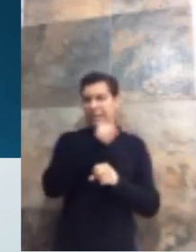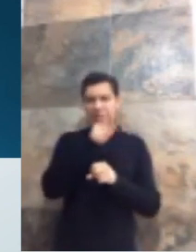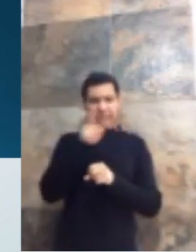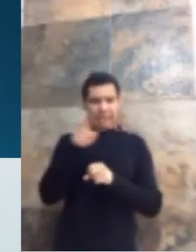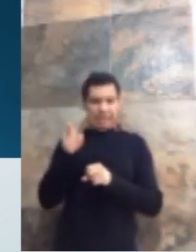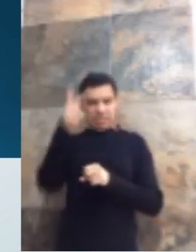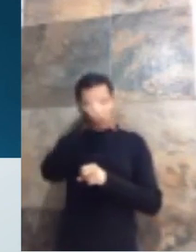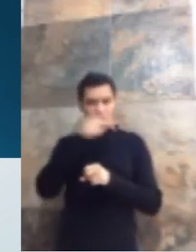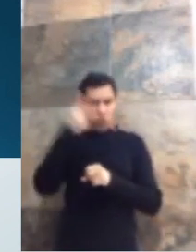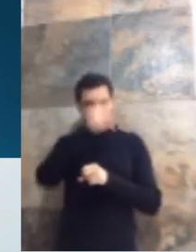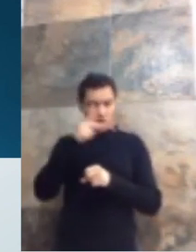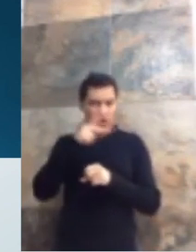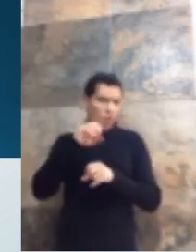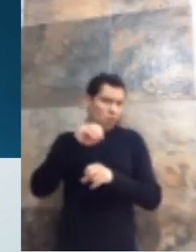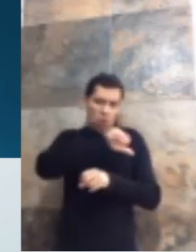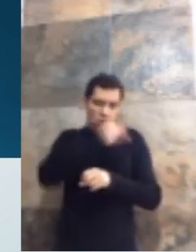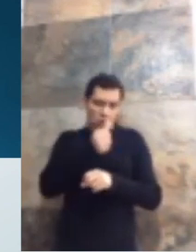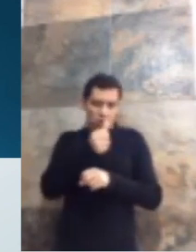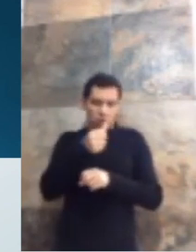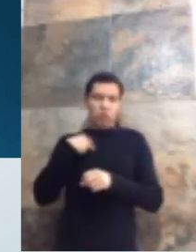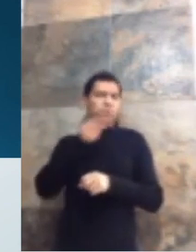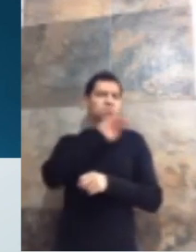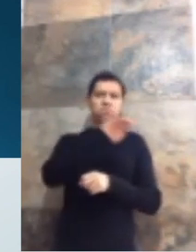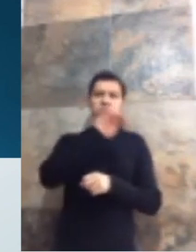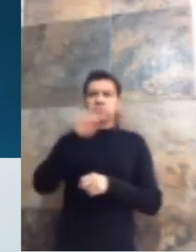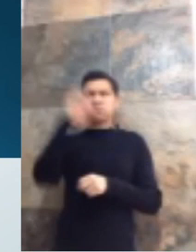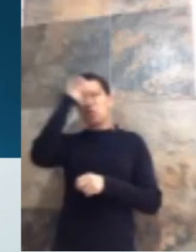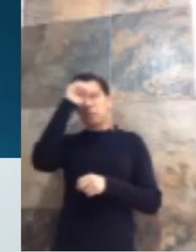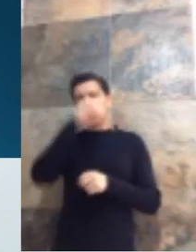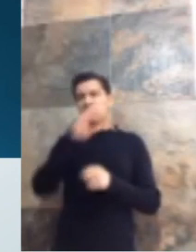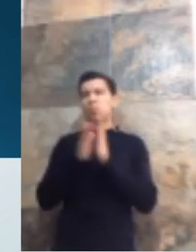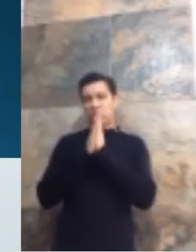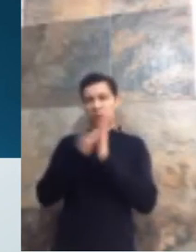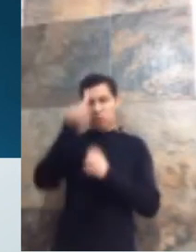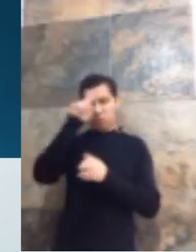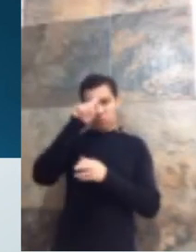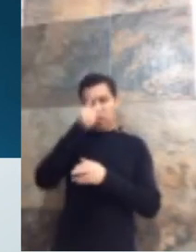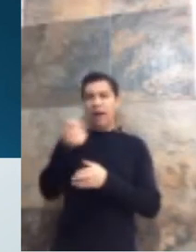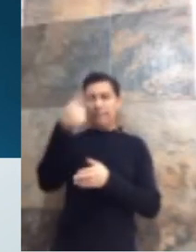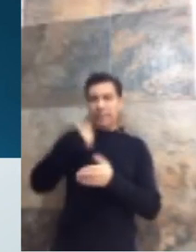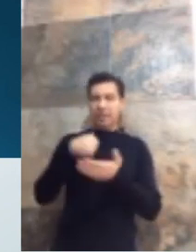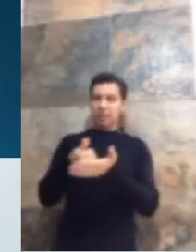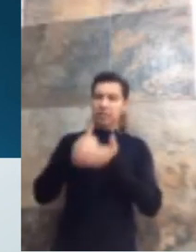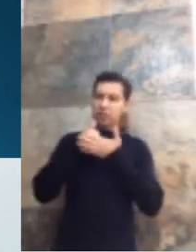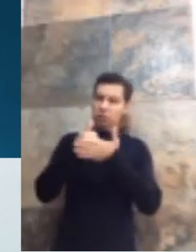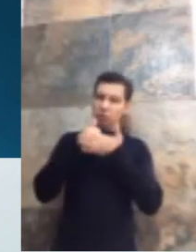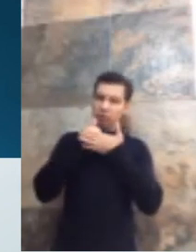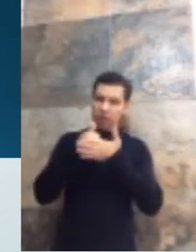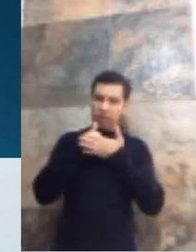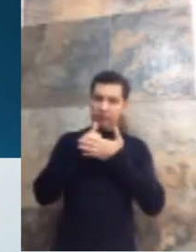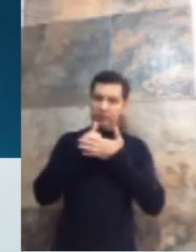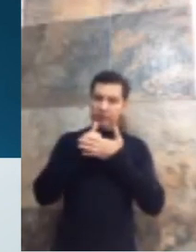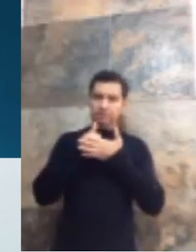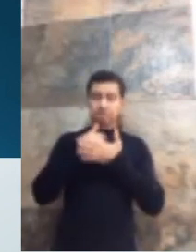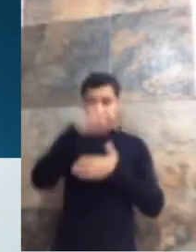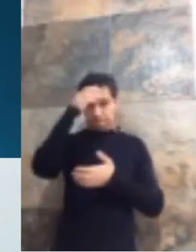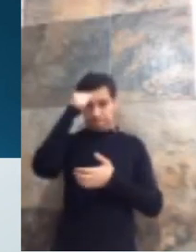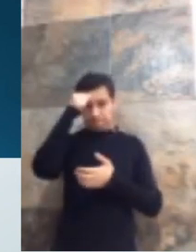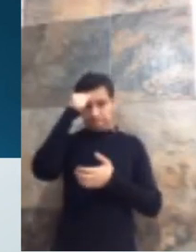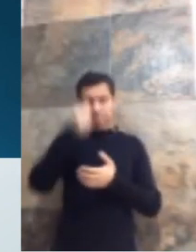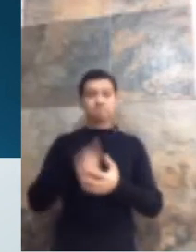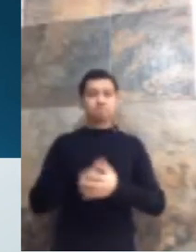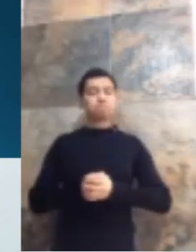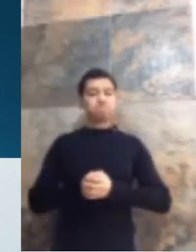dar consejo, de dar alguna orientación, ahí también podemos hacerlo. Es decir, la gente va a